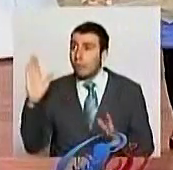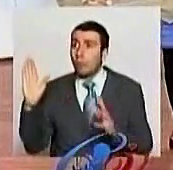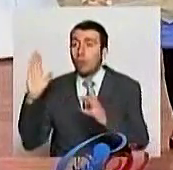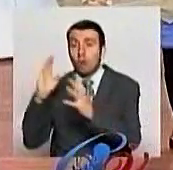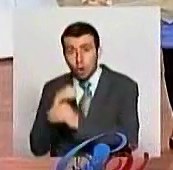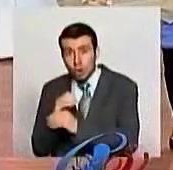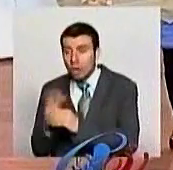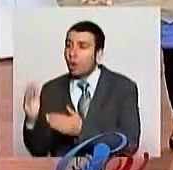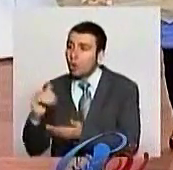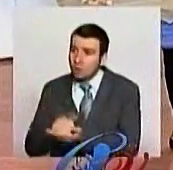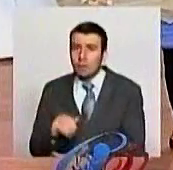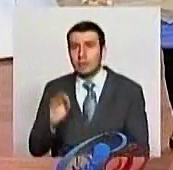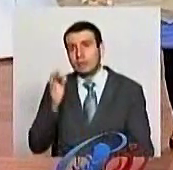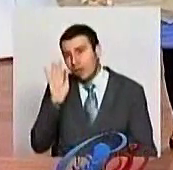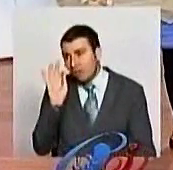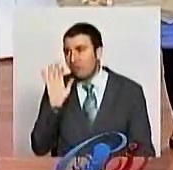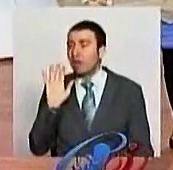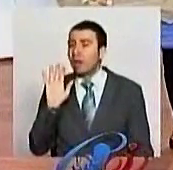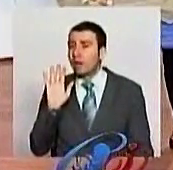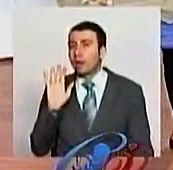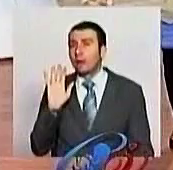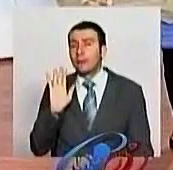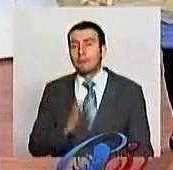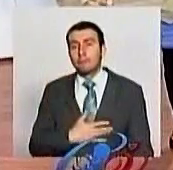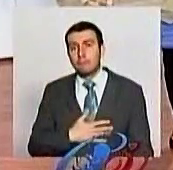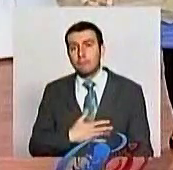otra vez café, ¿cierto?